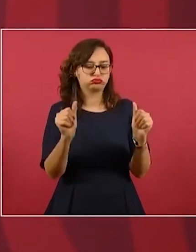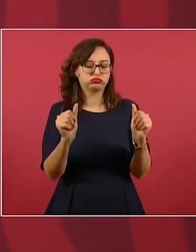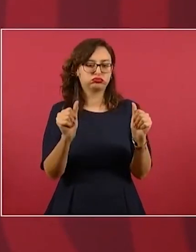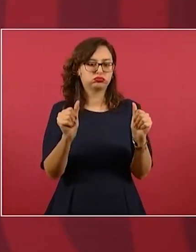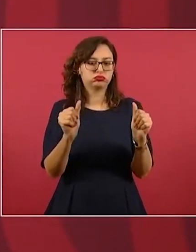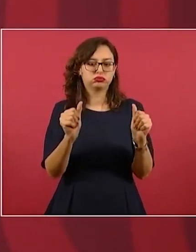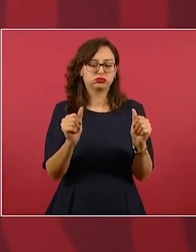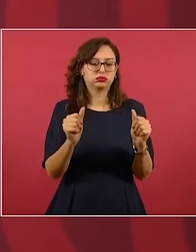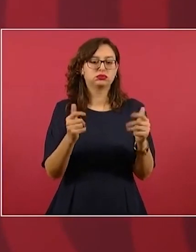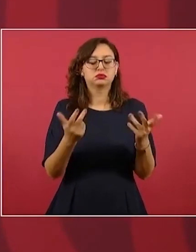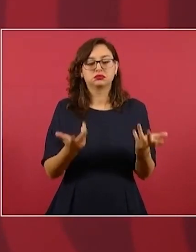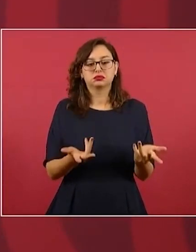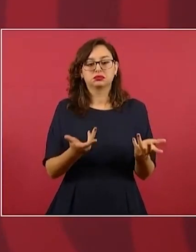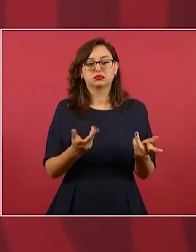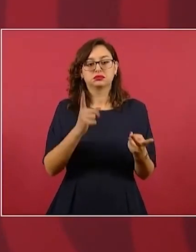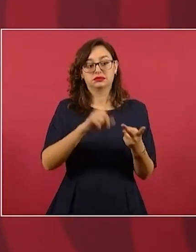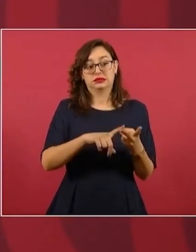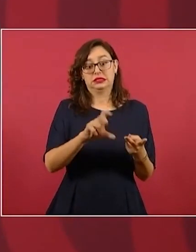Stalin